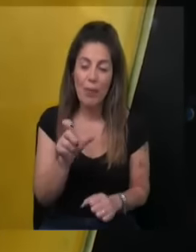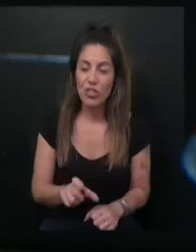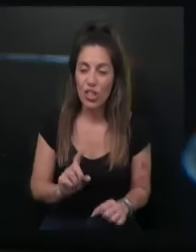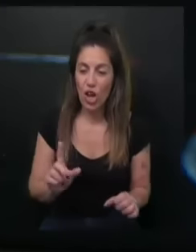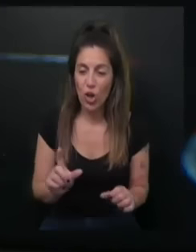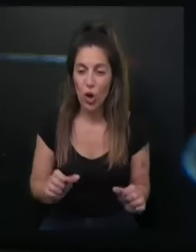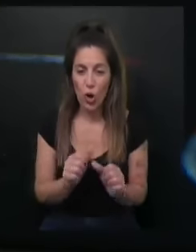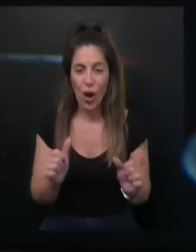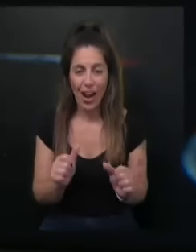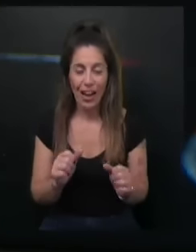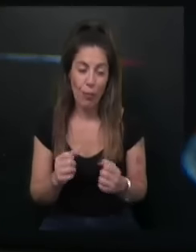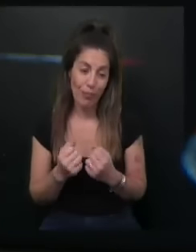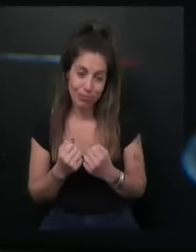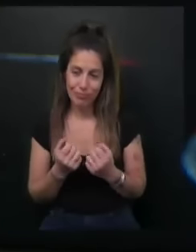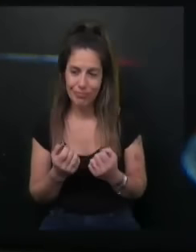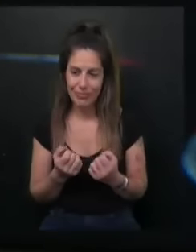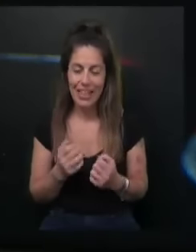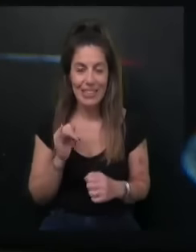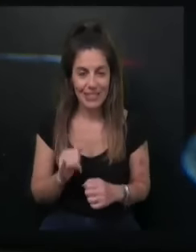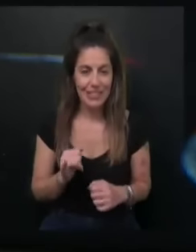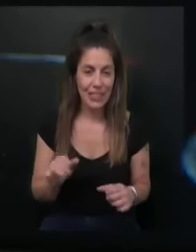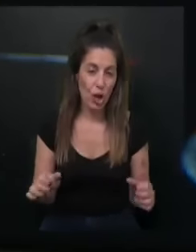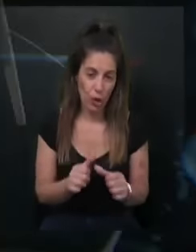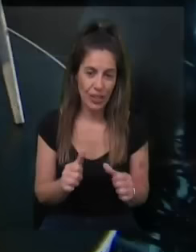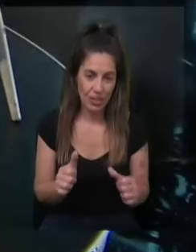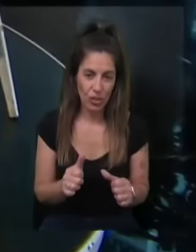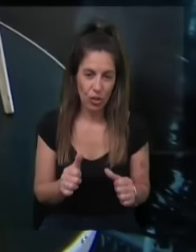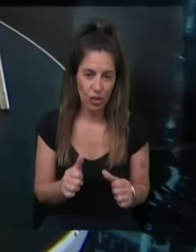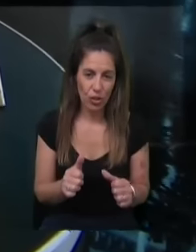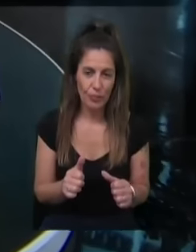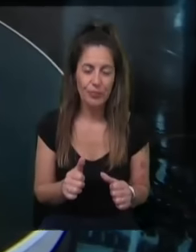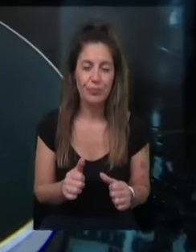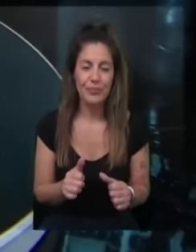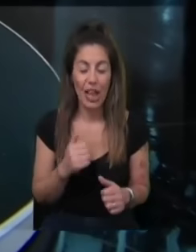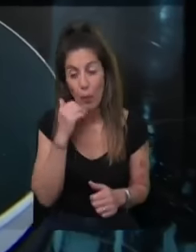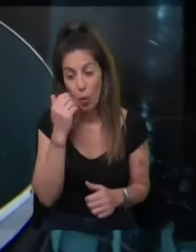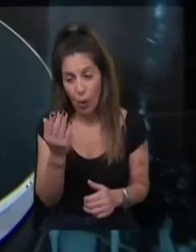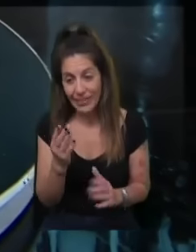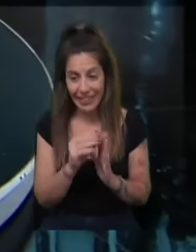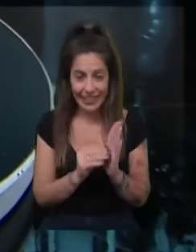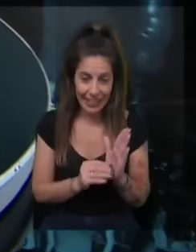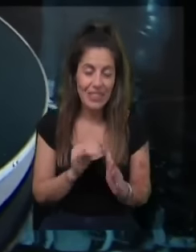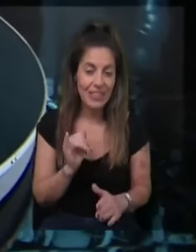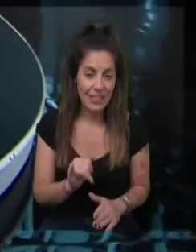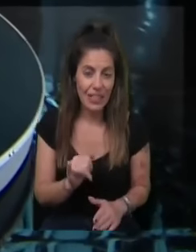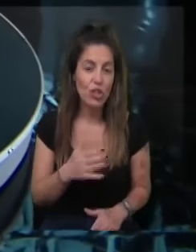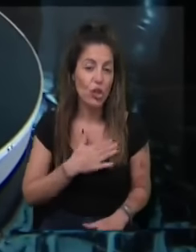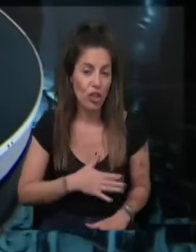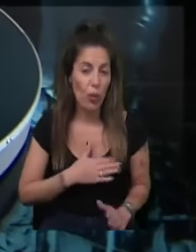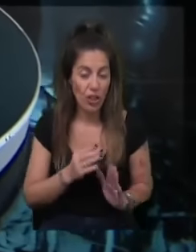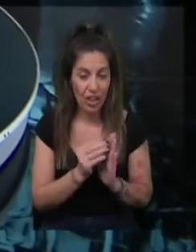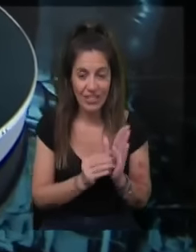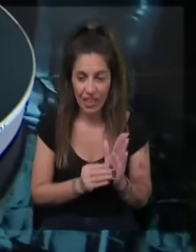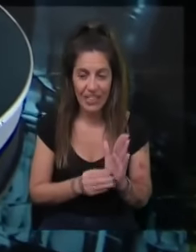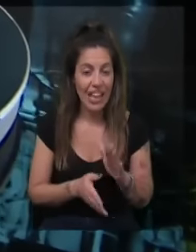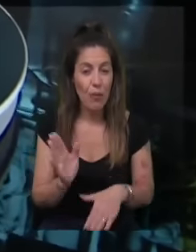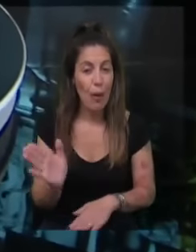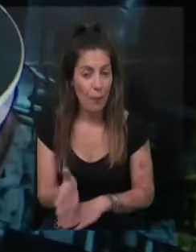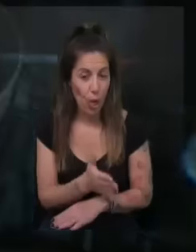Solo lo cohibe sino de hecho lo cohi Pero además a ver yo estoy de acuerdo en que se registre el que va a